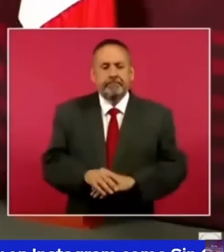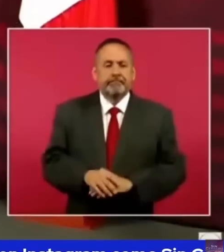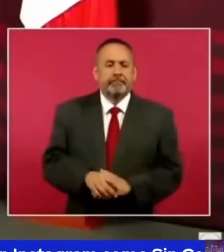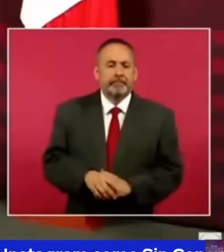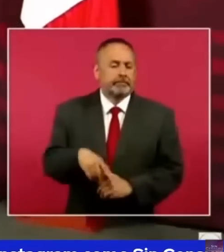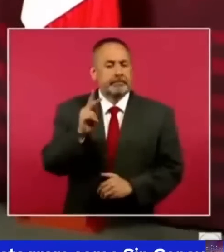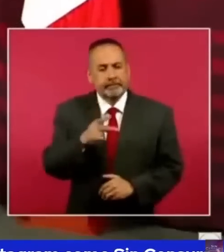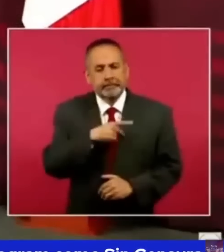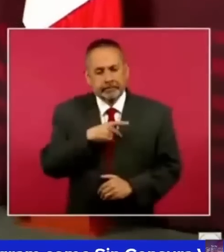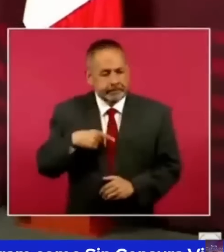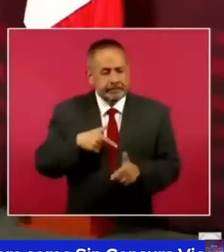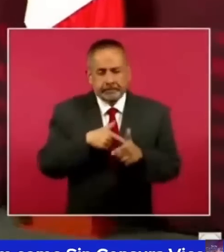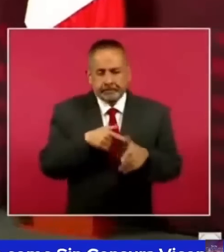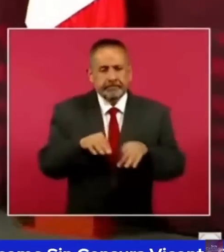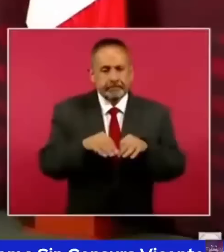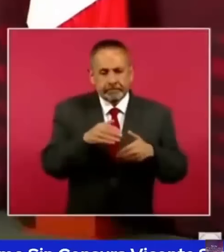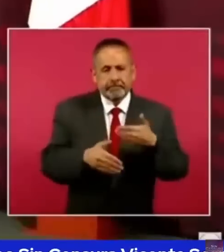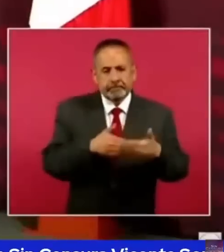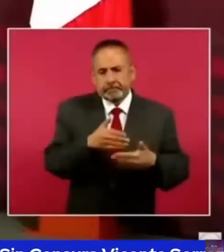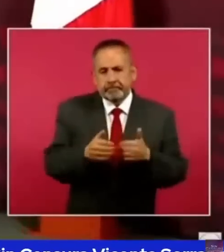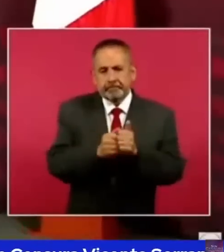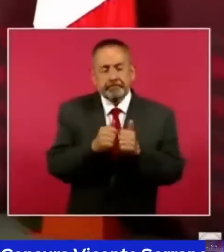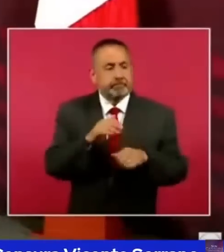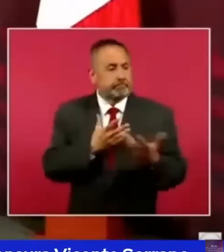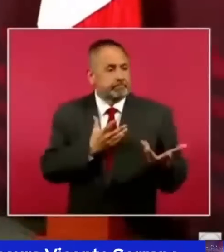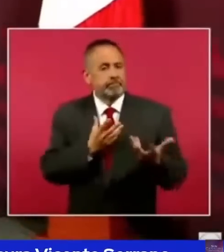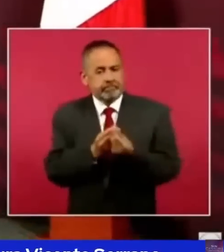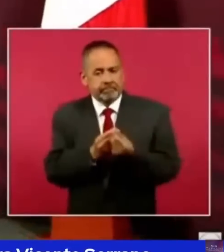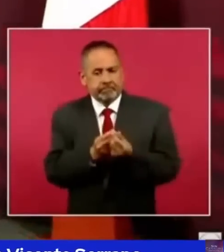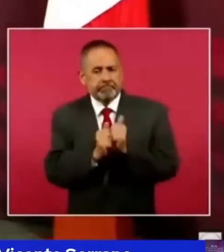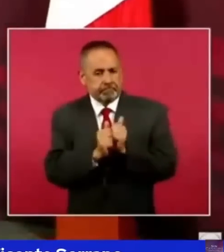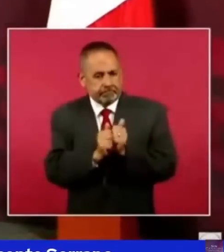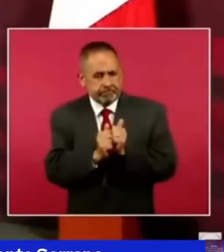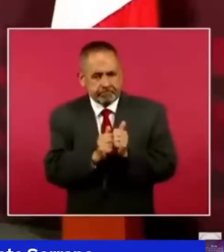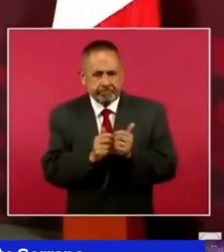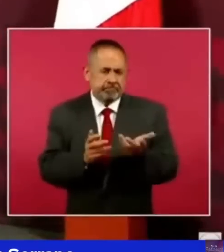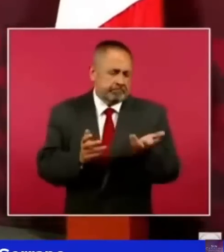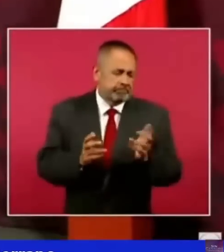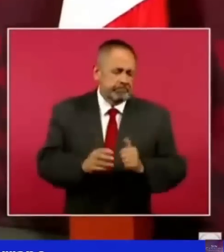Pero tenemos que trabajar juntos,